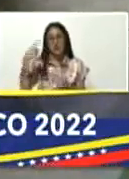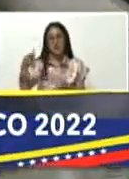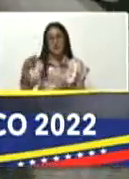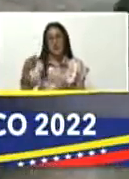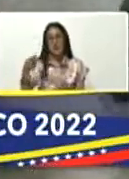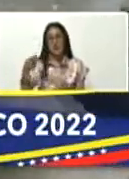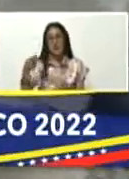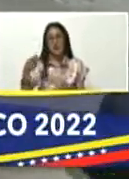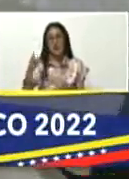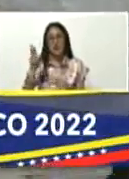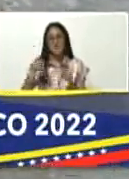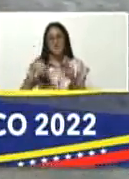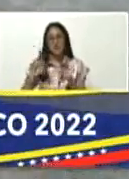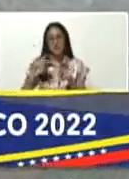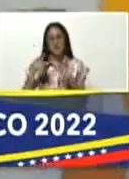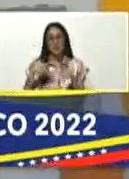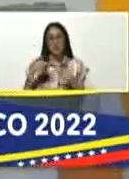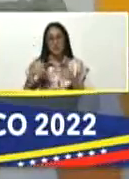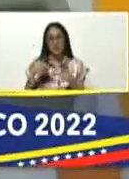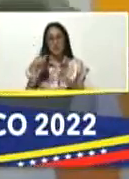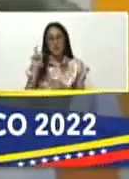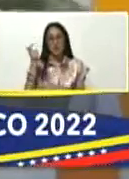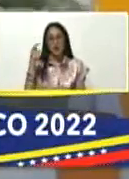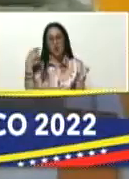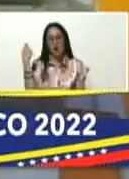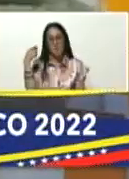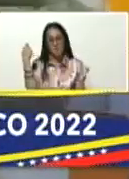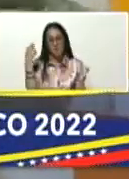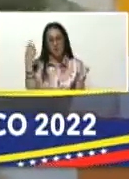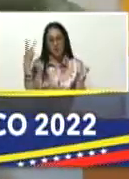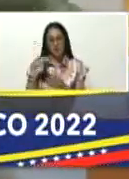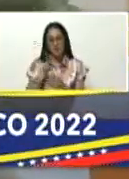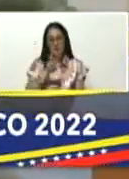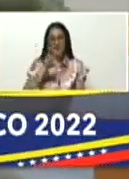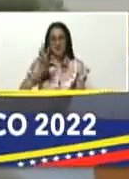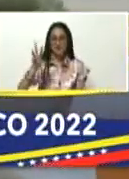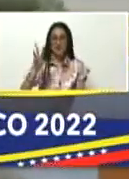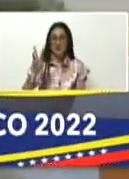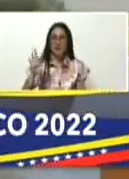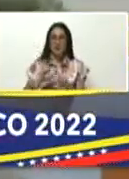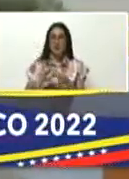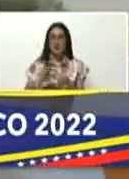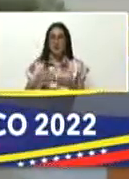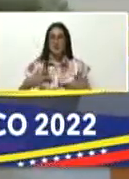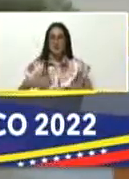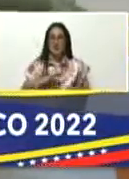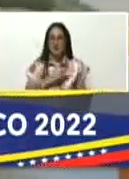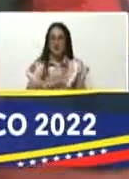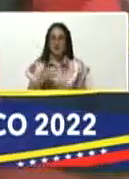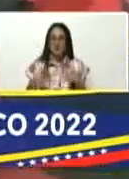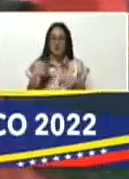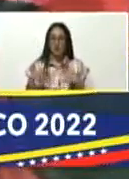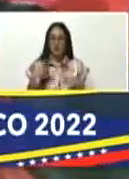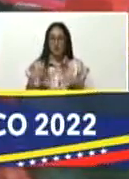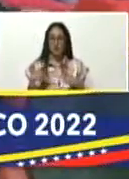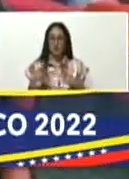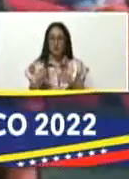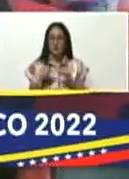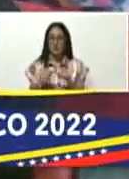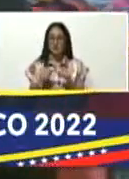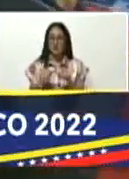una Expo Productiva Guárico Apure 2023, uniendo fuerzas en la producción para